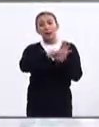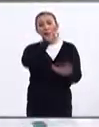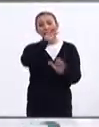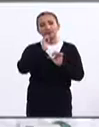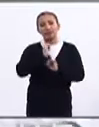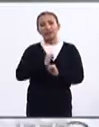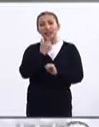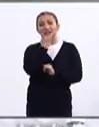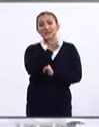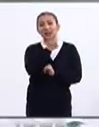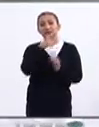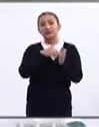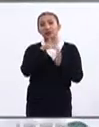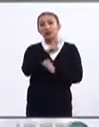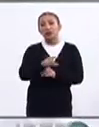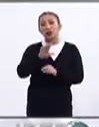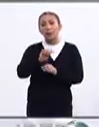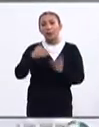su cargo con